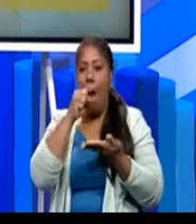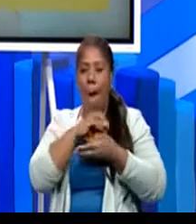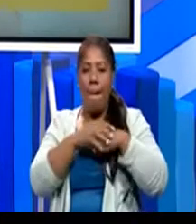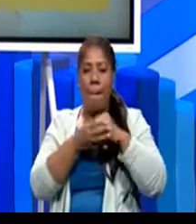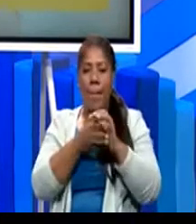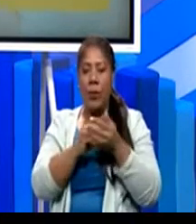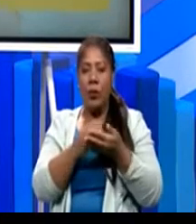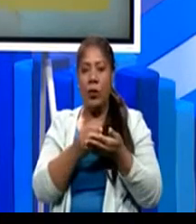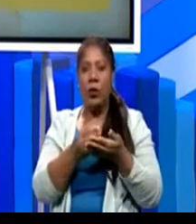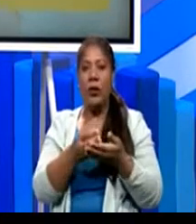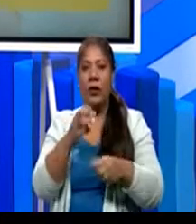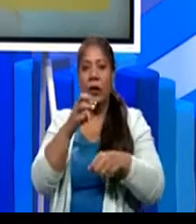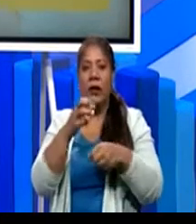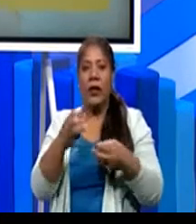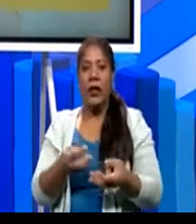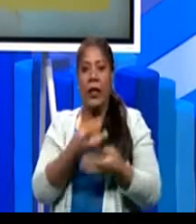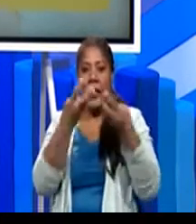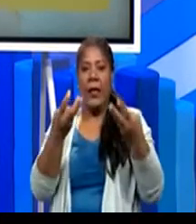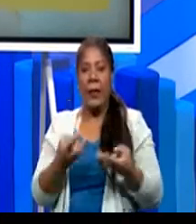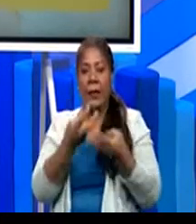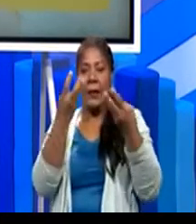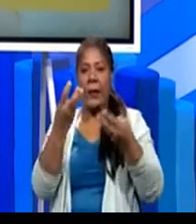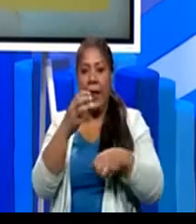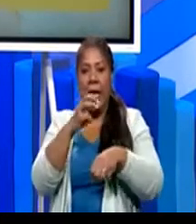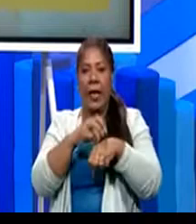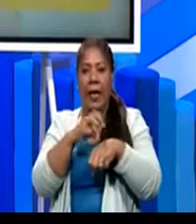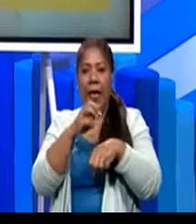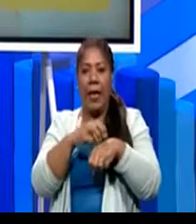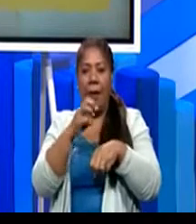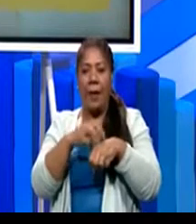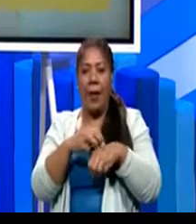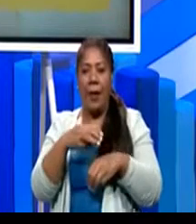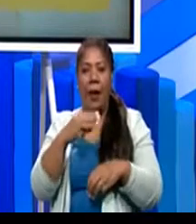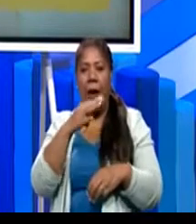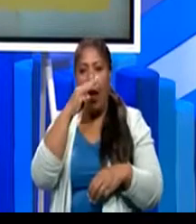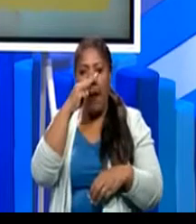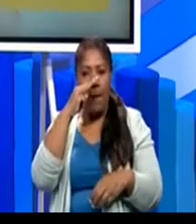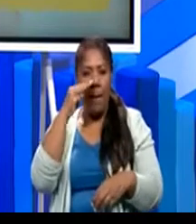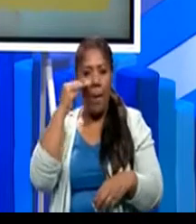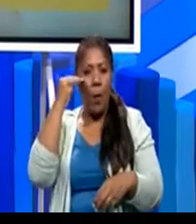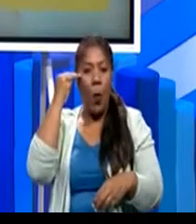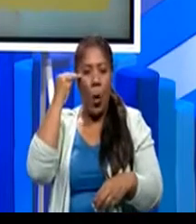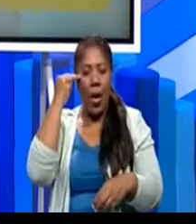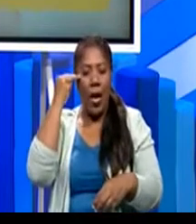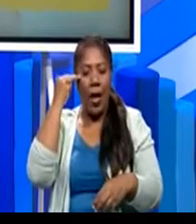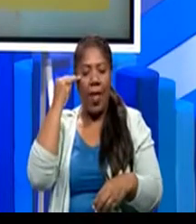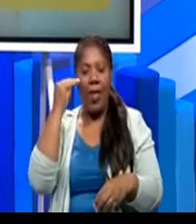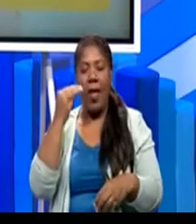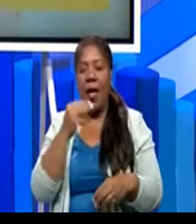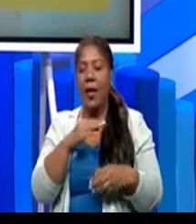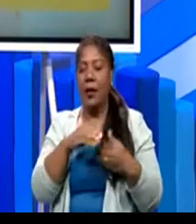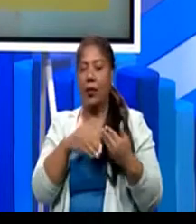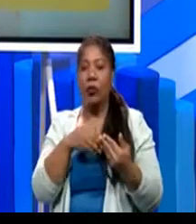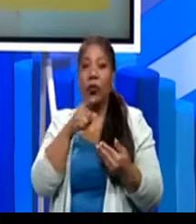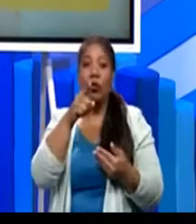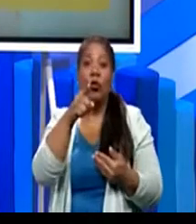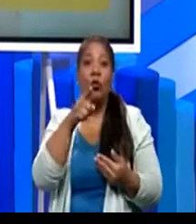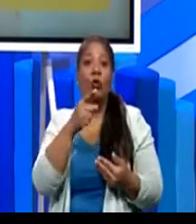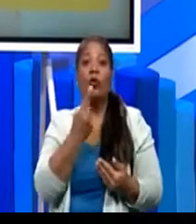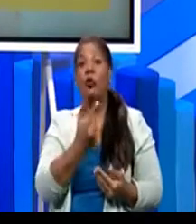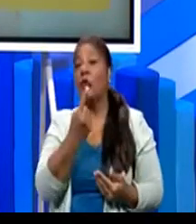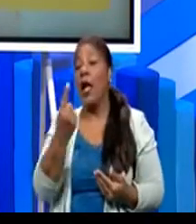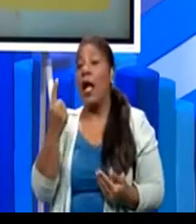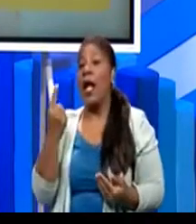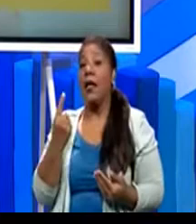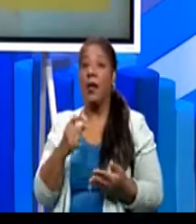zanahoria y remolacha y huevito. ¡Uy, qué rico! ¿Verdad? Entonces eso es lo que a mí me gusta. Pero yo no sé tus gustos, tú debes decirme